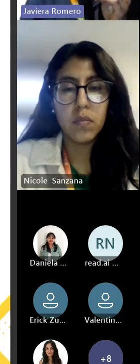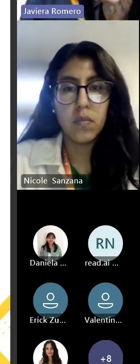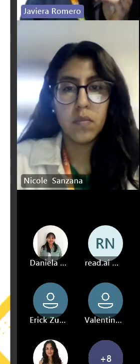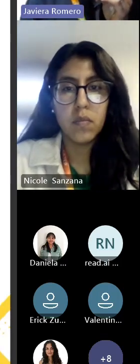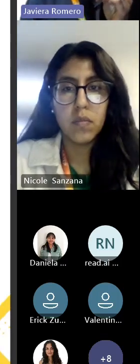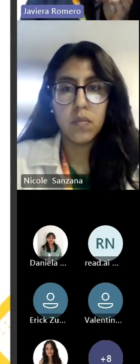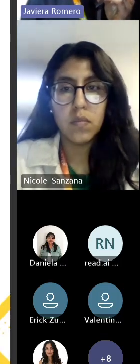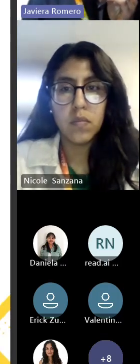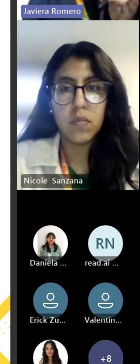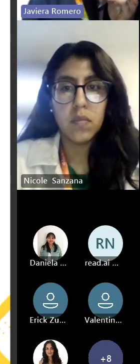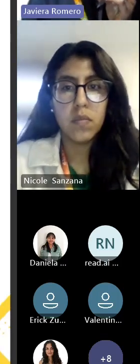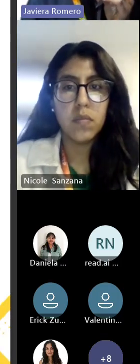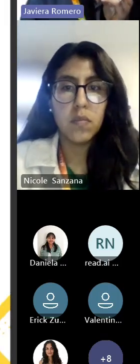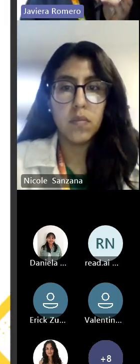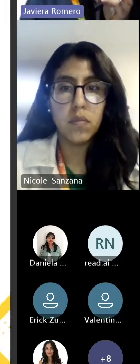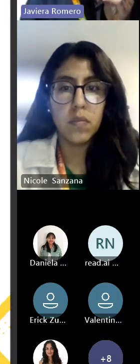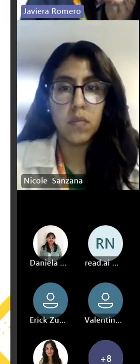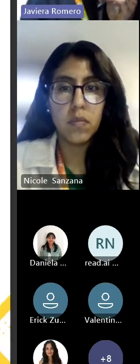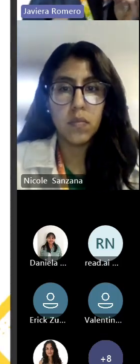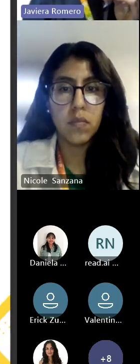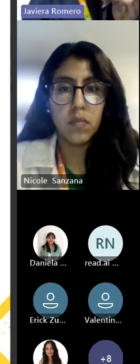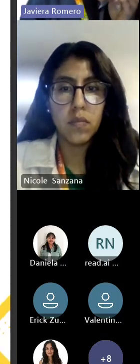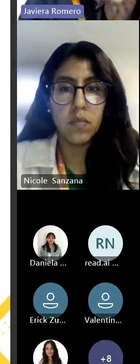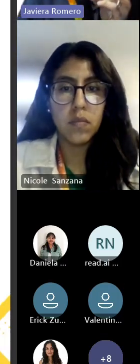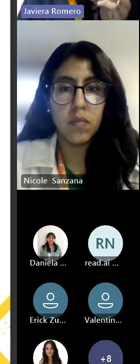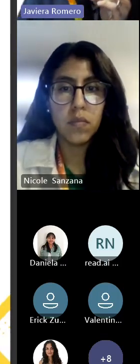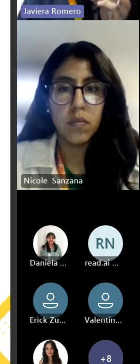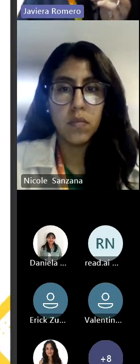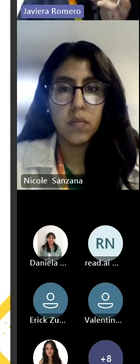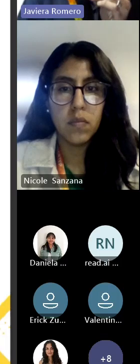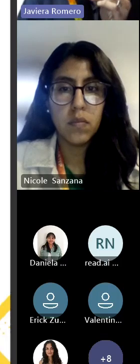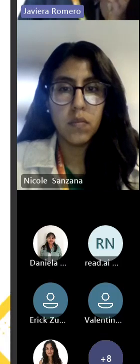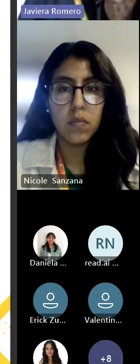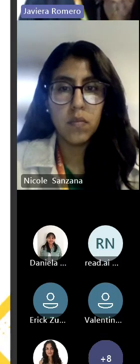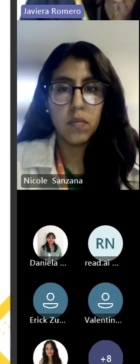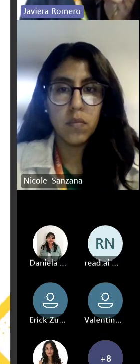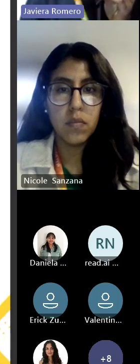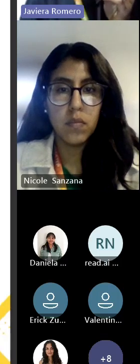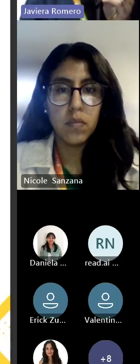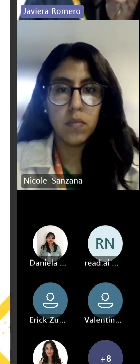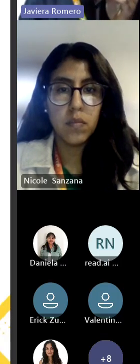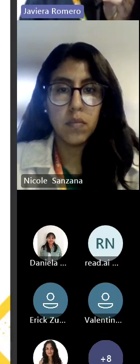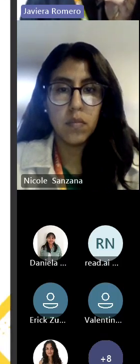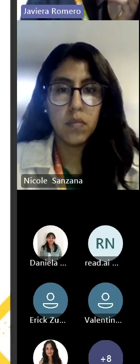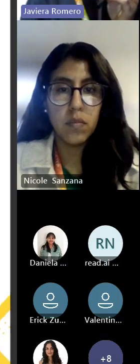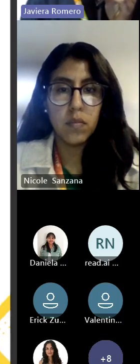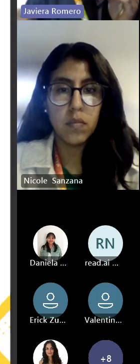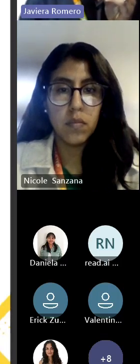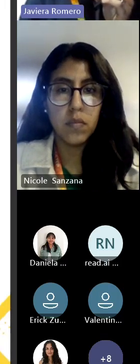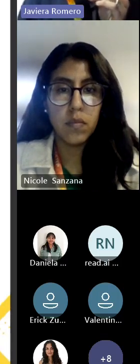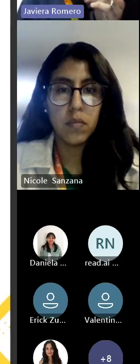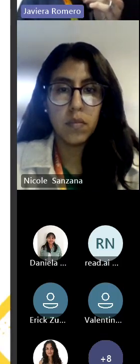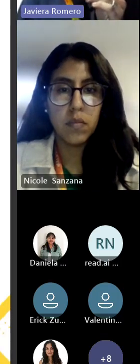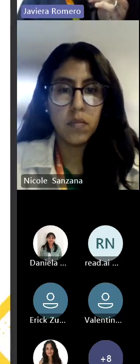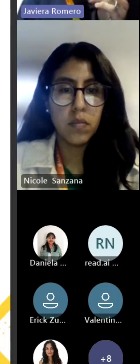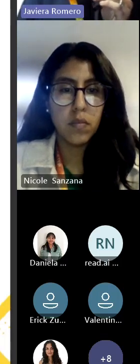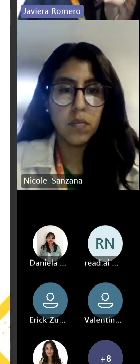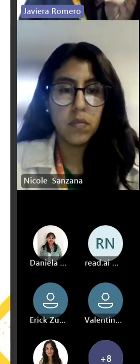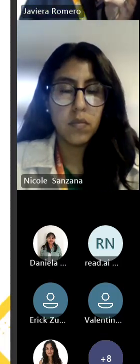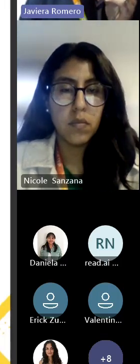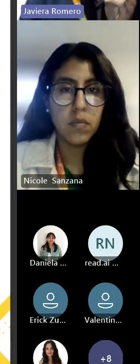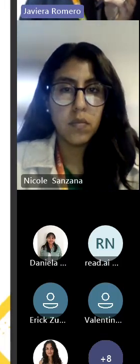contactar a los padres y al estudiante que tuvo el intento, ¿cierto? En segundo lugar, organizar reuniones con el equipo escolar,